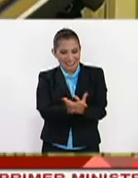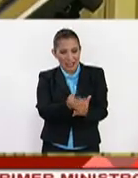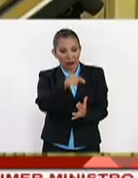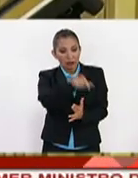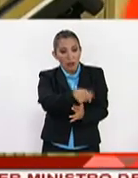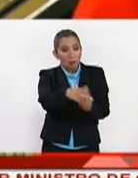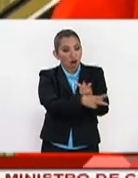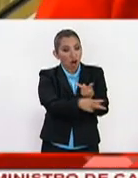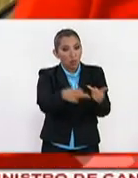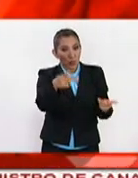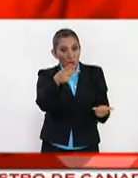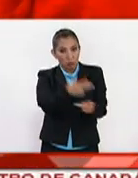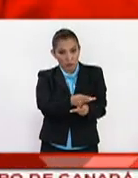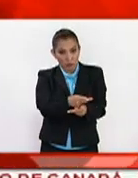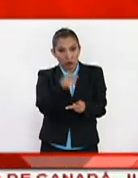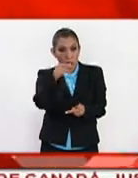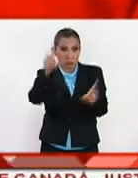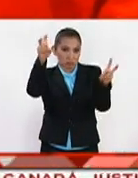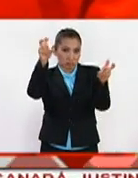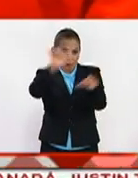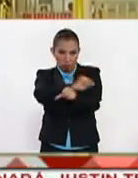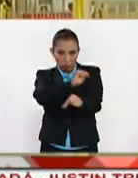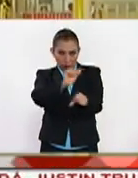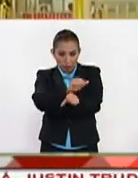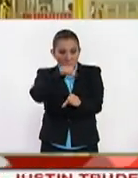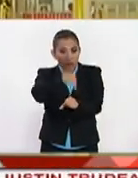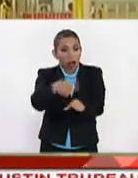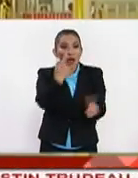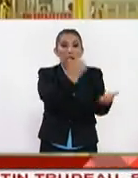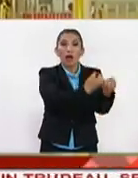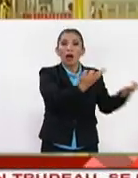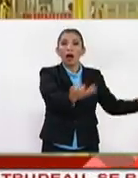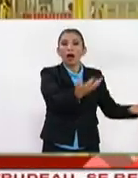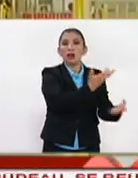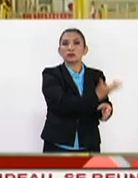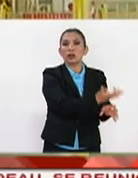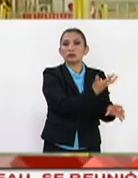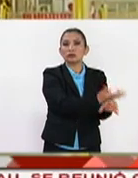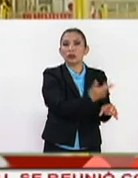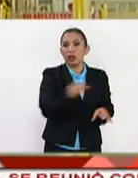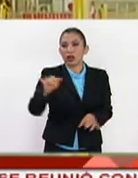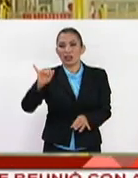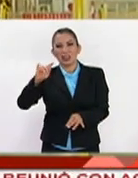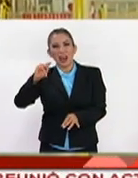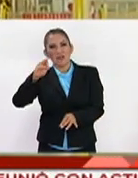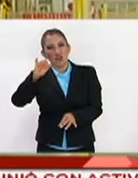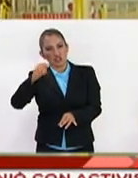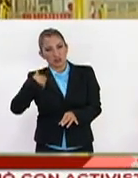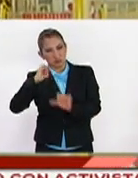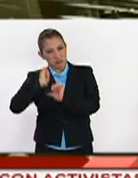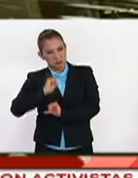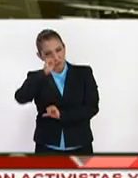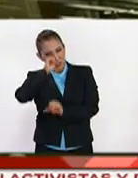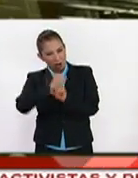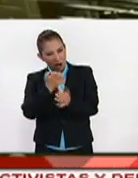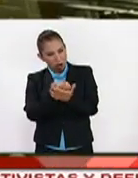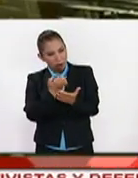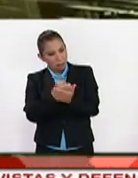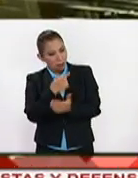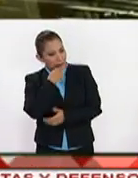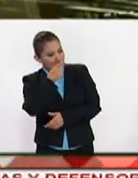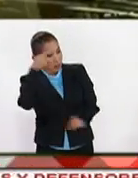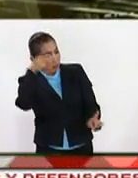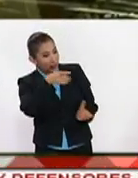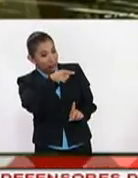de lo que se produce en términos automotrices se haga en tierra estadounidense. Ildefonso Guajardo, secretario de Economía, reiteró que